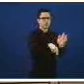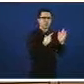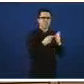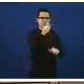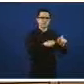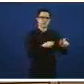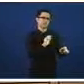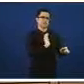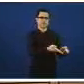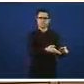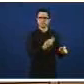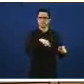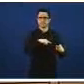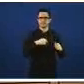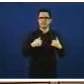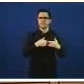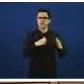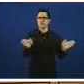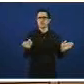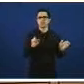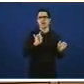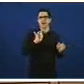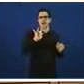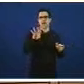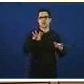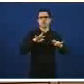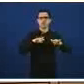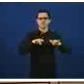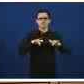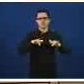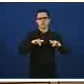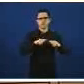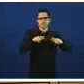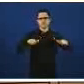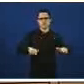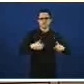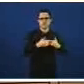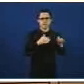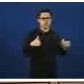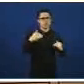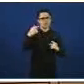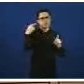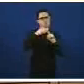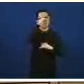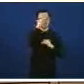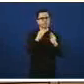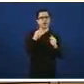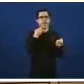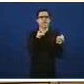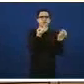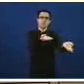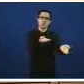Abrimos 14 oficinas Onde estamos dando información Onde estamos tramitando As súas